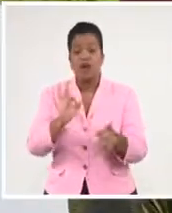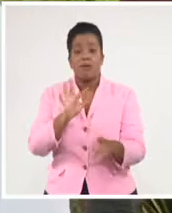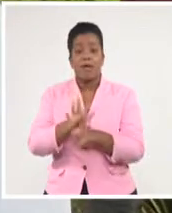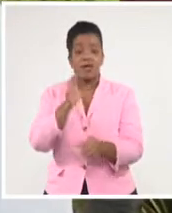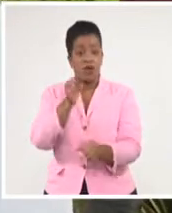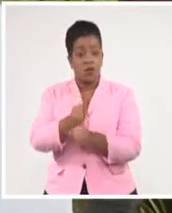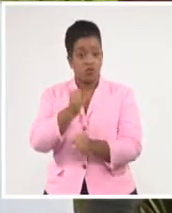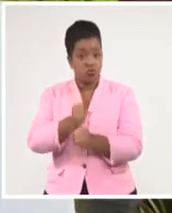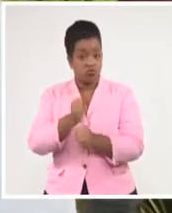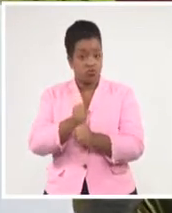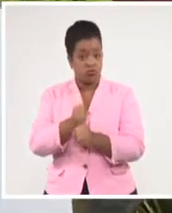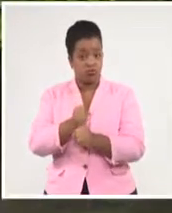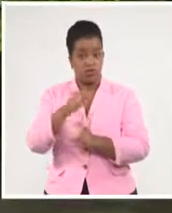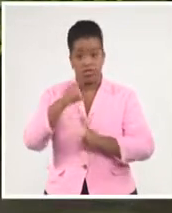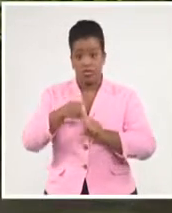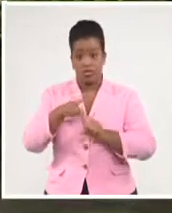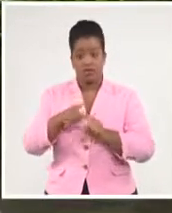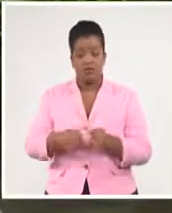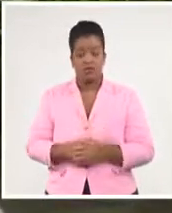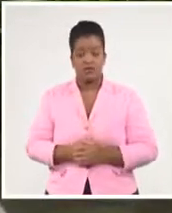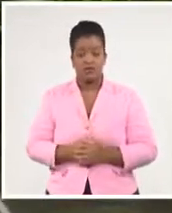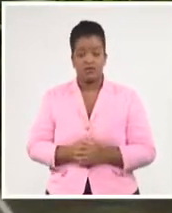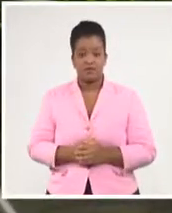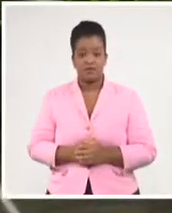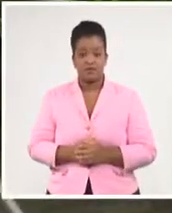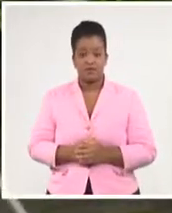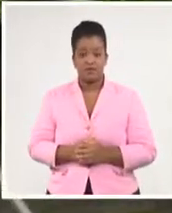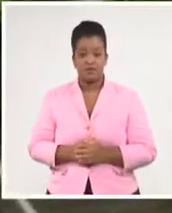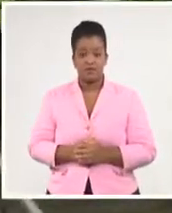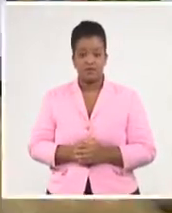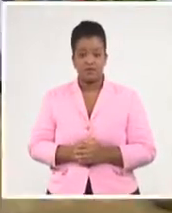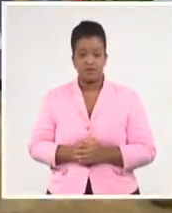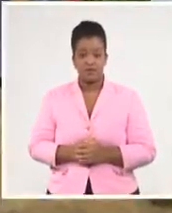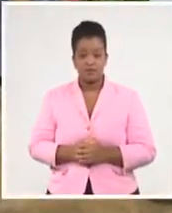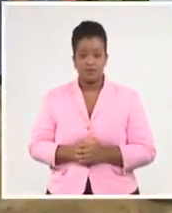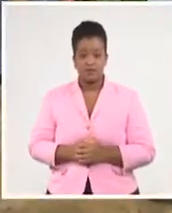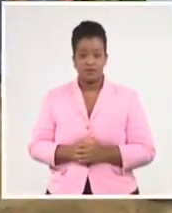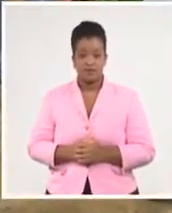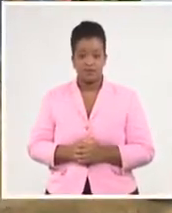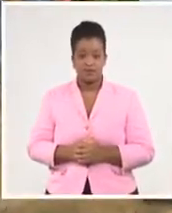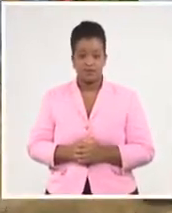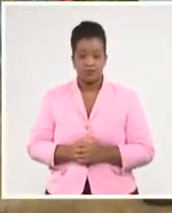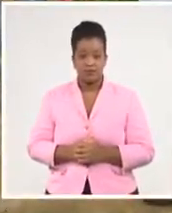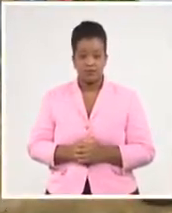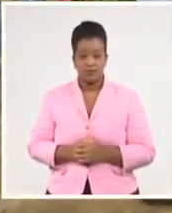a sus labores. Desde Santi Spíritus, Alain Jiménez, Sistema Informativo de la Televisión Cubana.